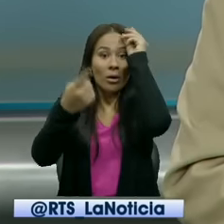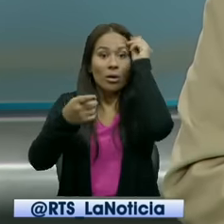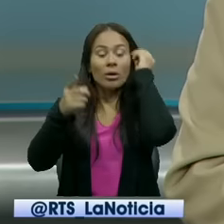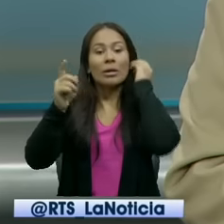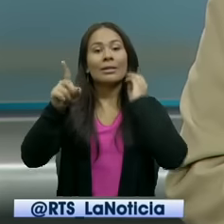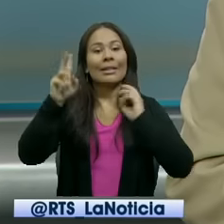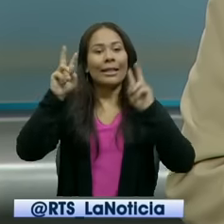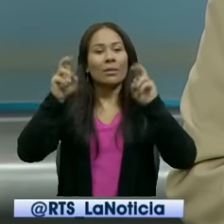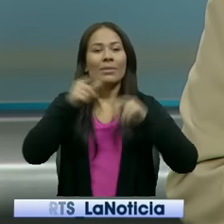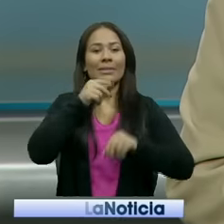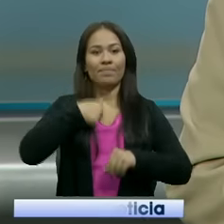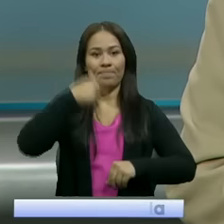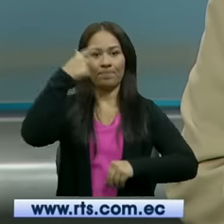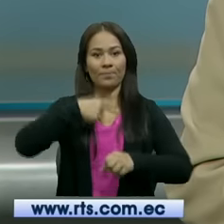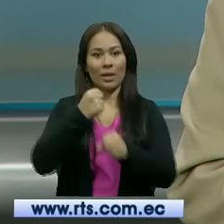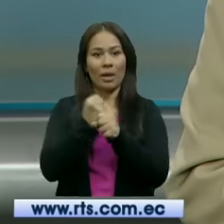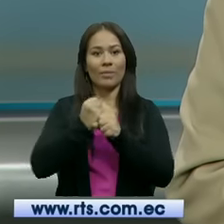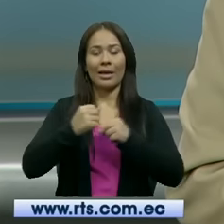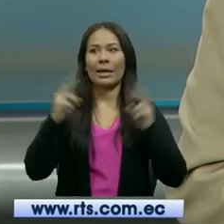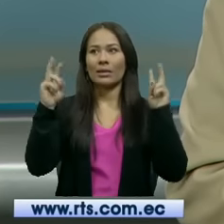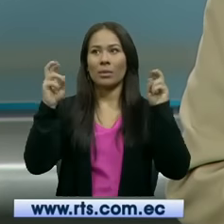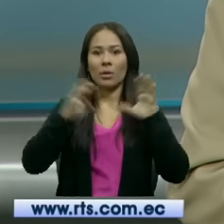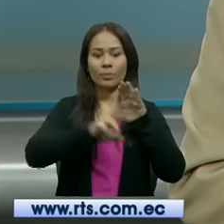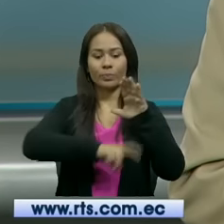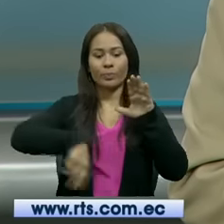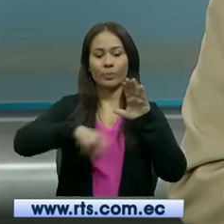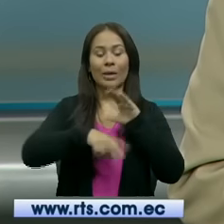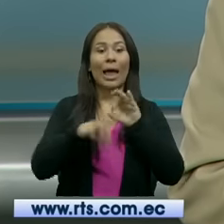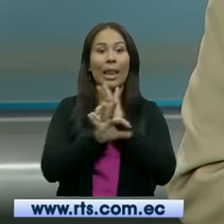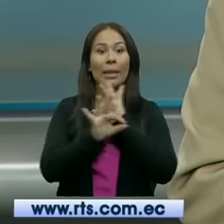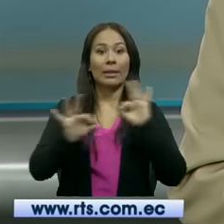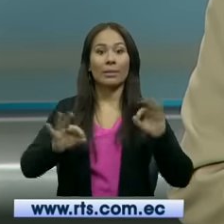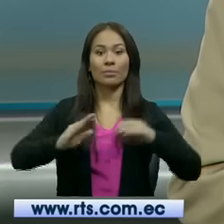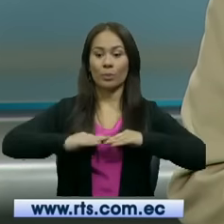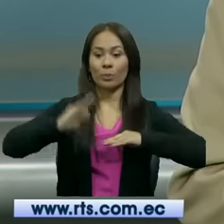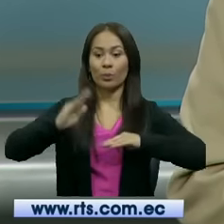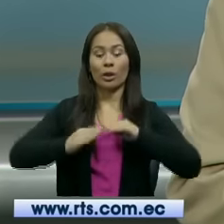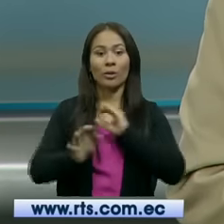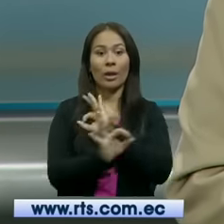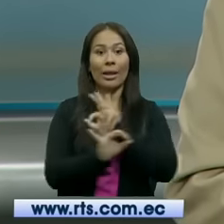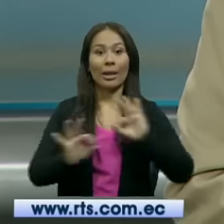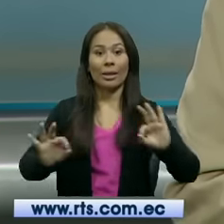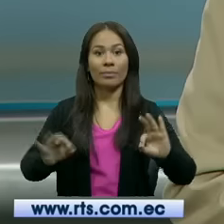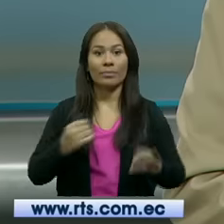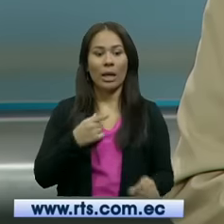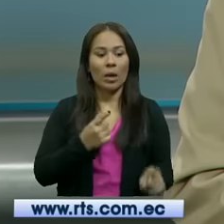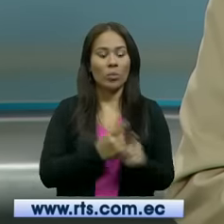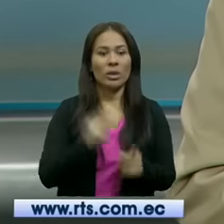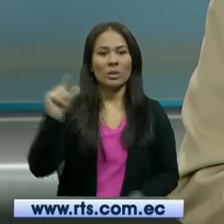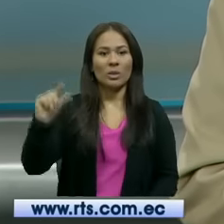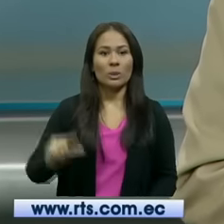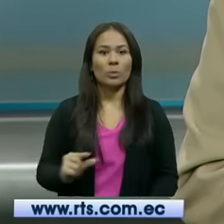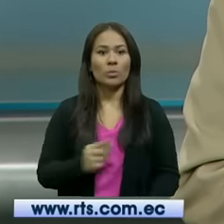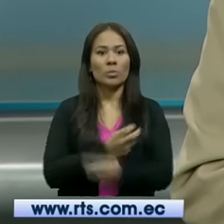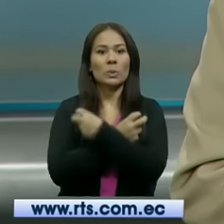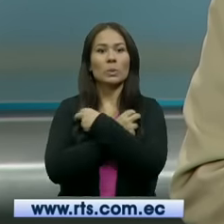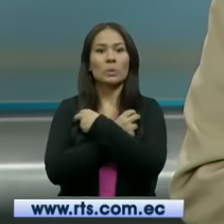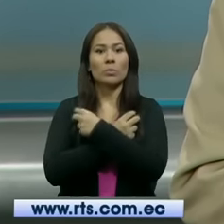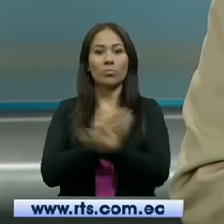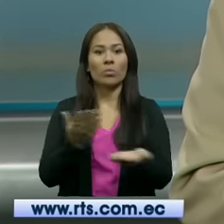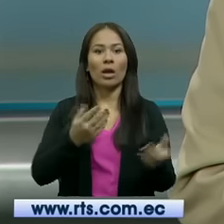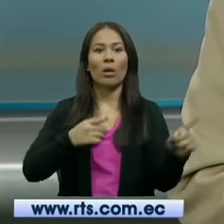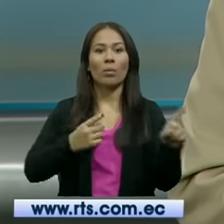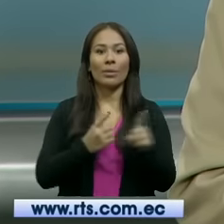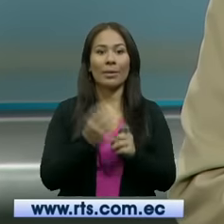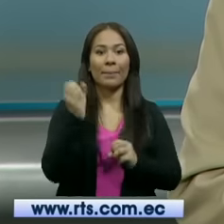del consorcio Puerto Limpio resultó herido con quemaduras luego de haber hecho contacto con un líquido tóxico que se encontraba entre la basura.